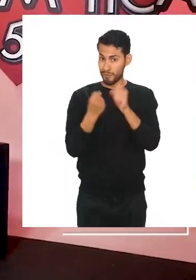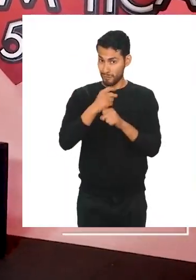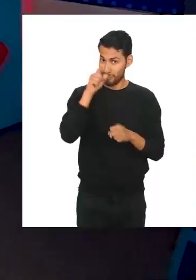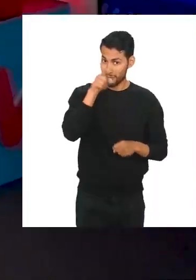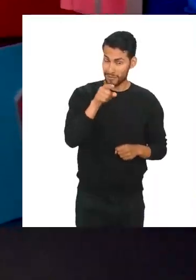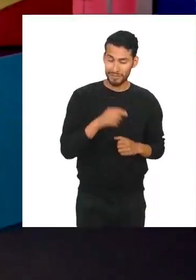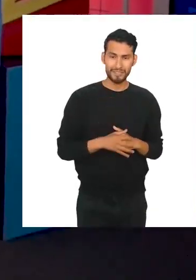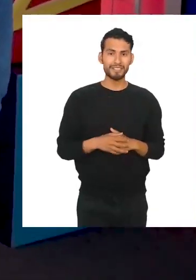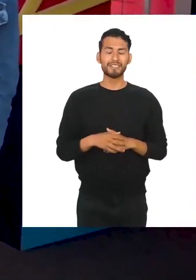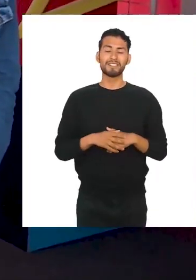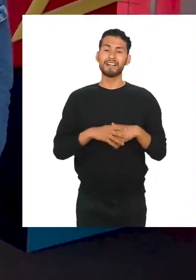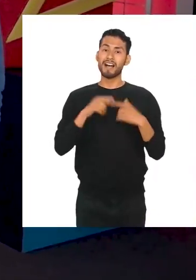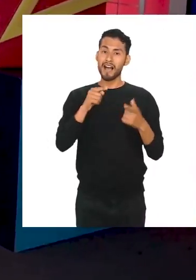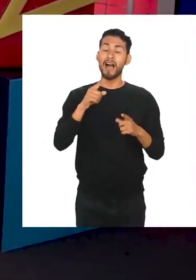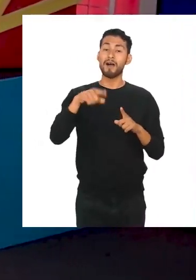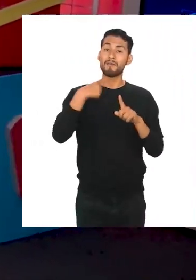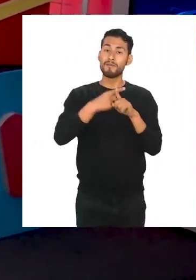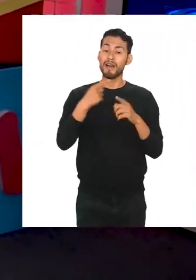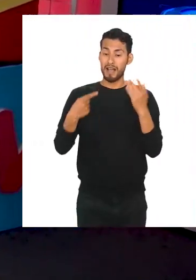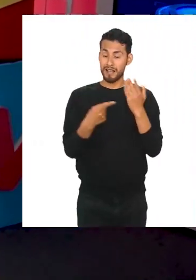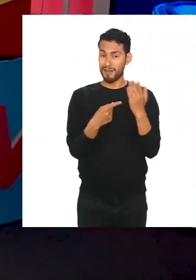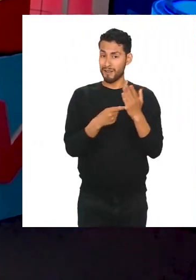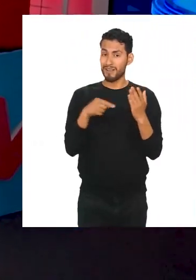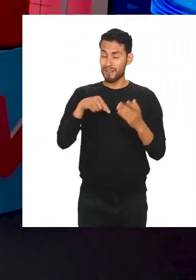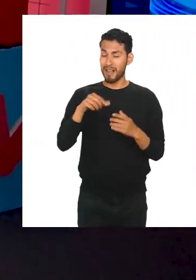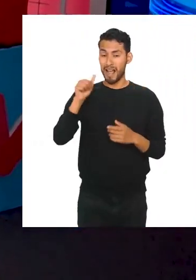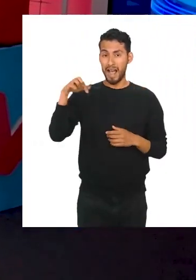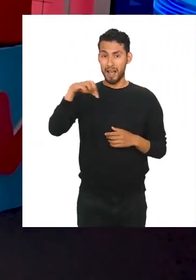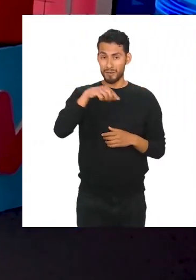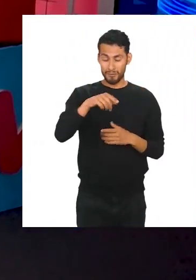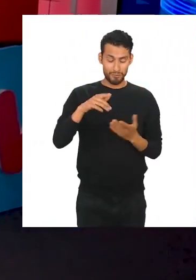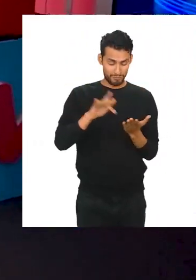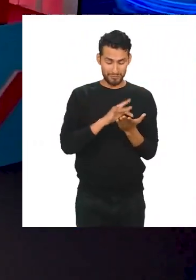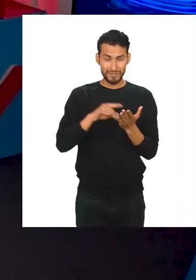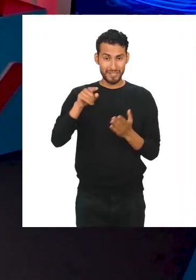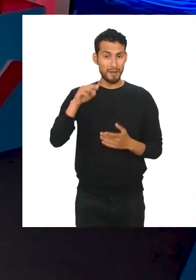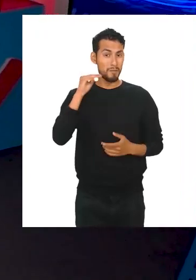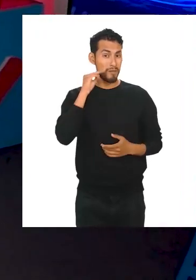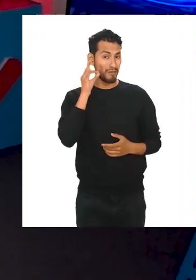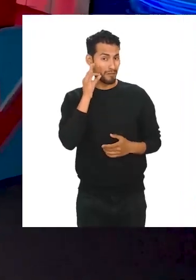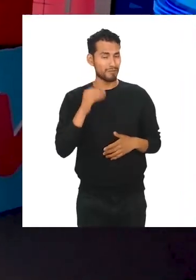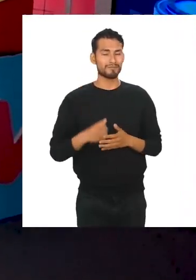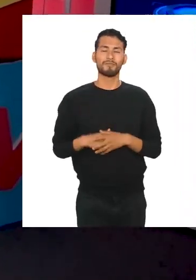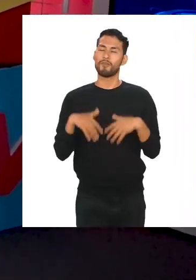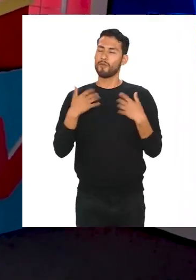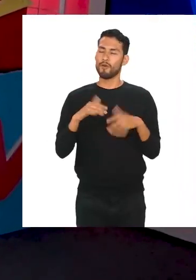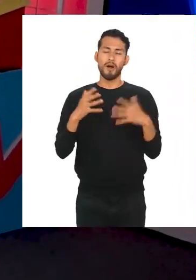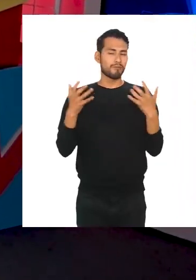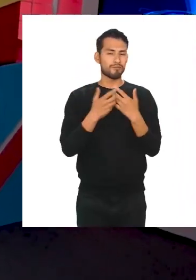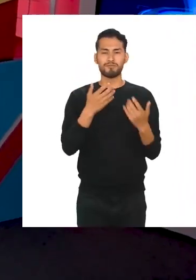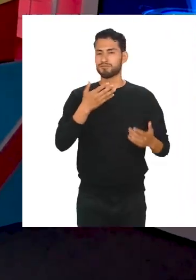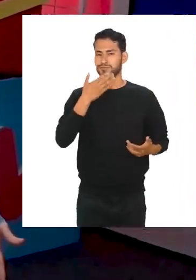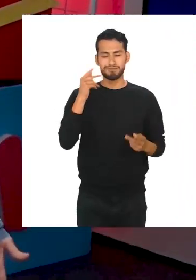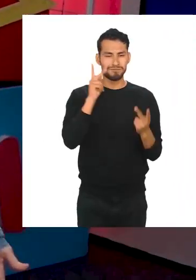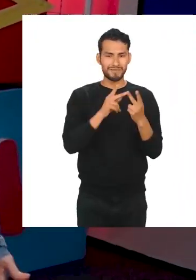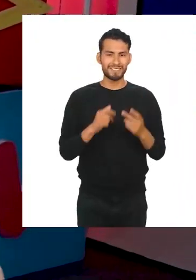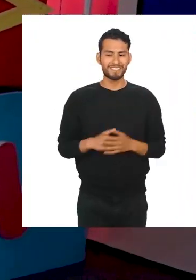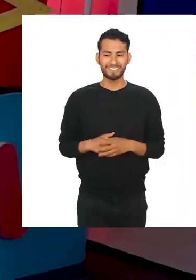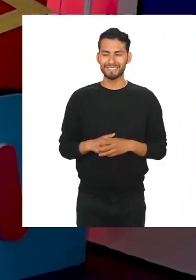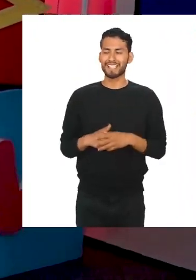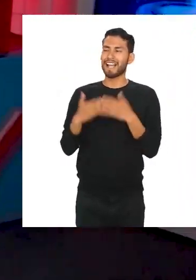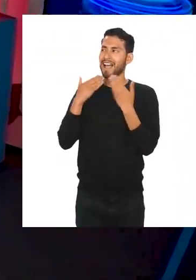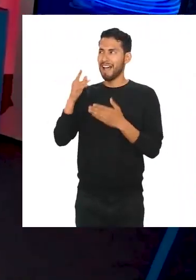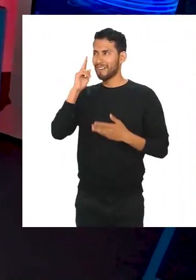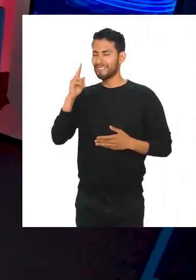ustedes, chicos. Yes. Y si a eso le sumamos la tecnología con las aplicaciones que nos trae nuestra querida Mafer, son la combinación perfecta. Gracias,